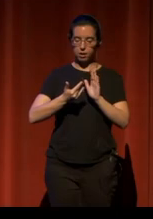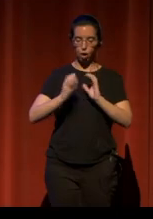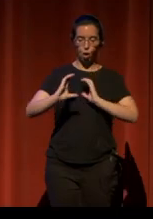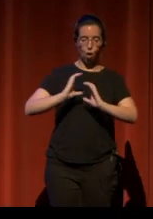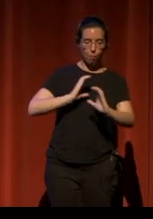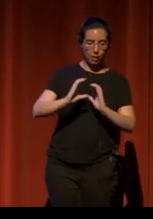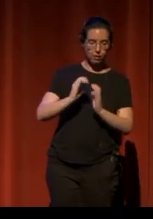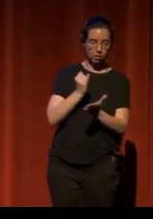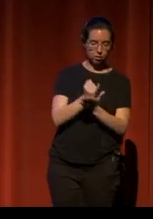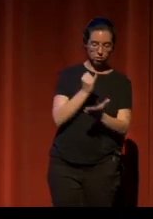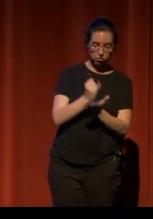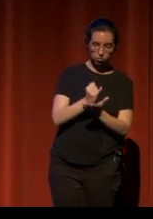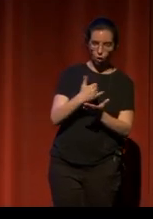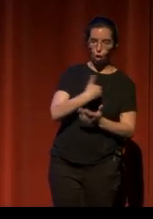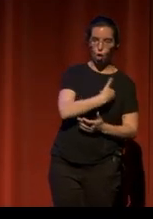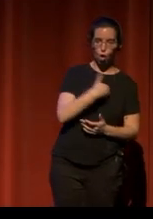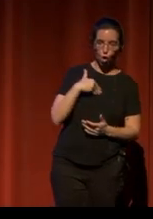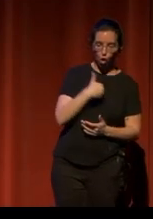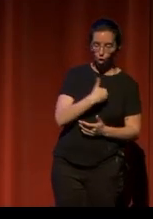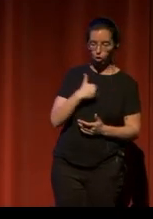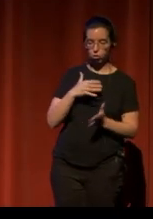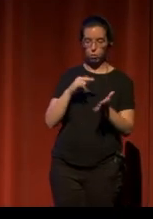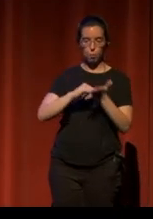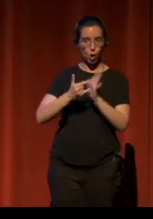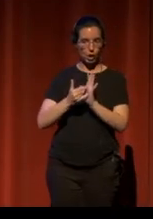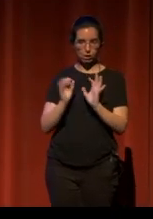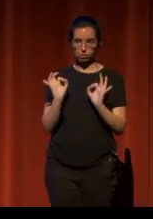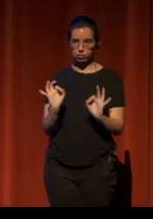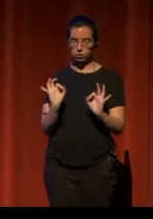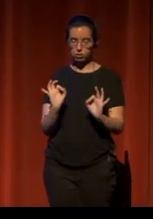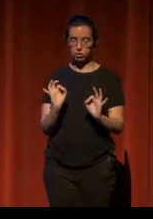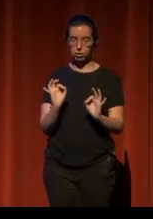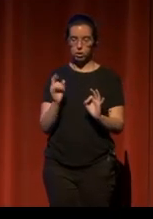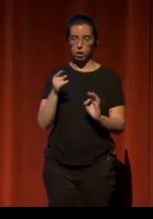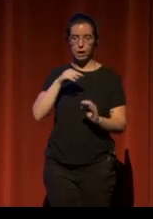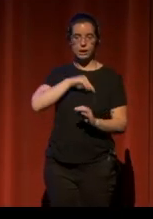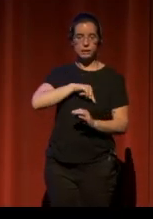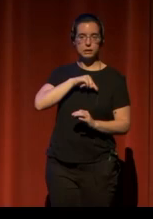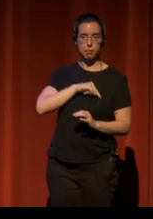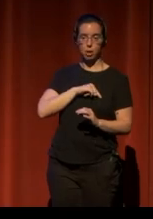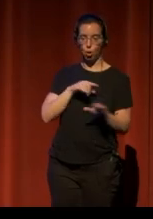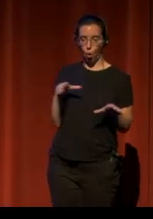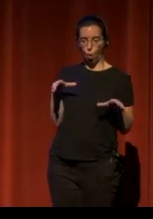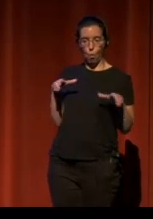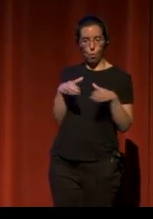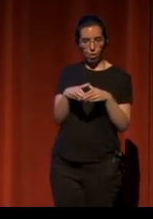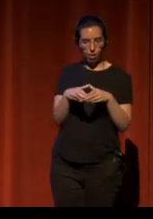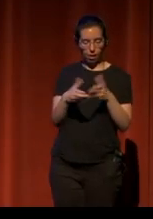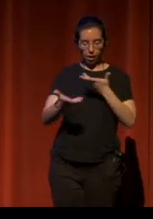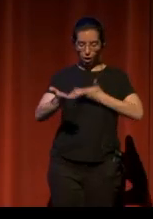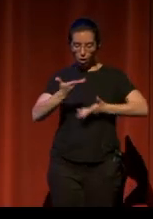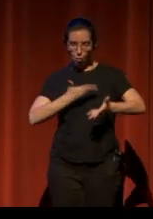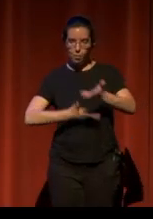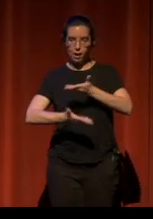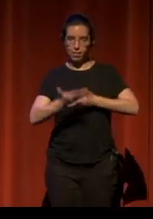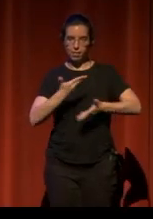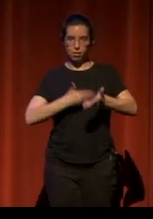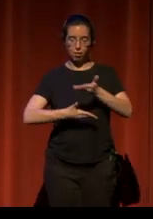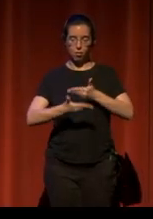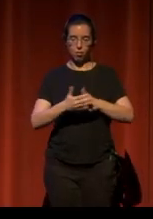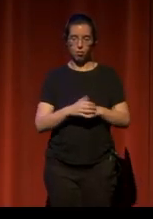rle playing no e un pequeño proyecto con el sentido de comunidad colaborativo cooperación no